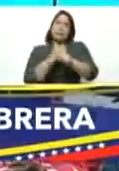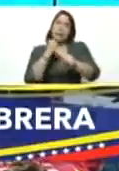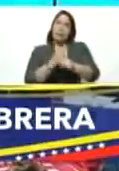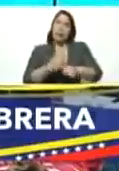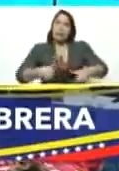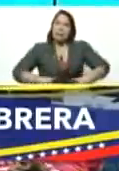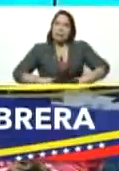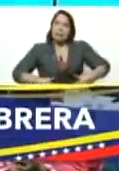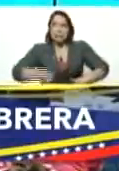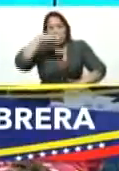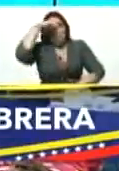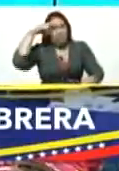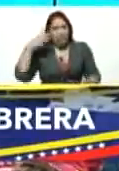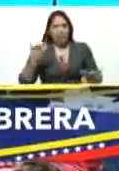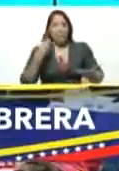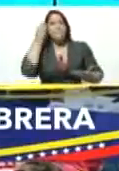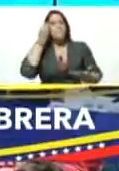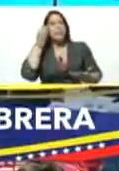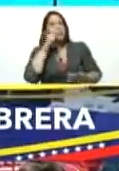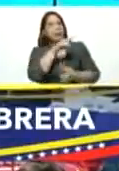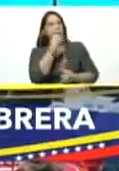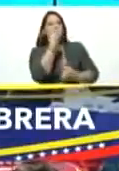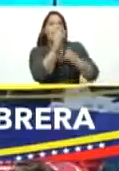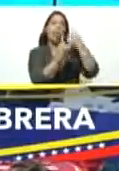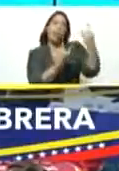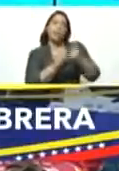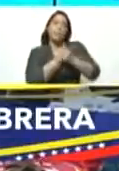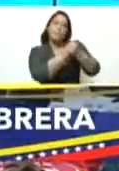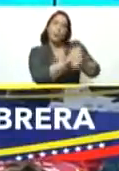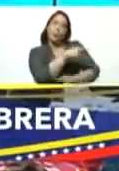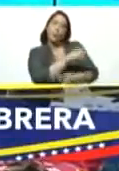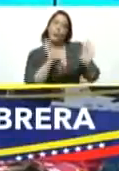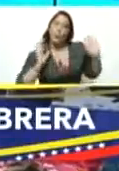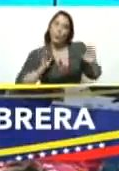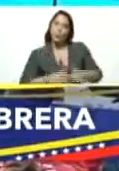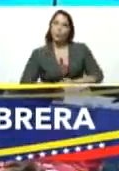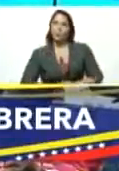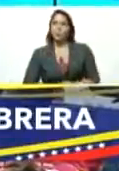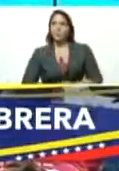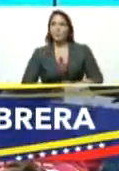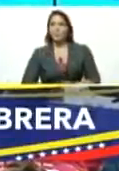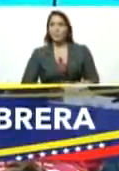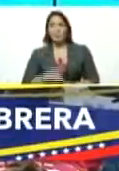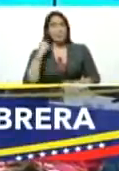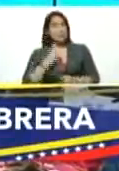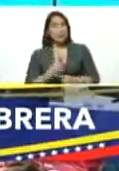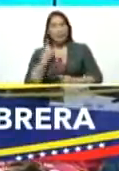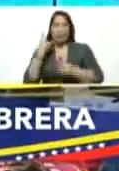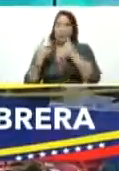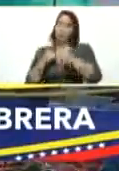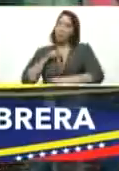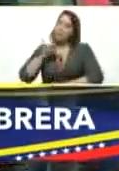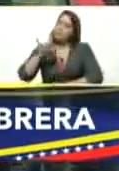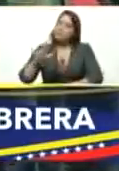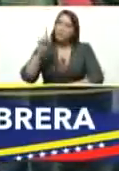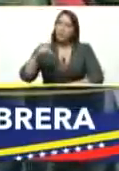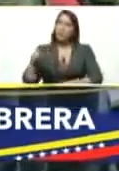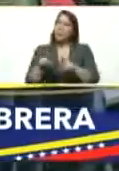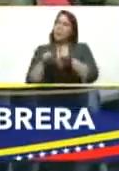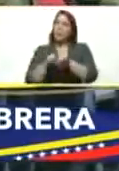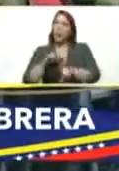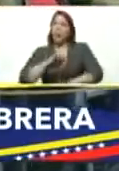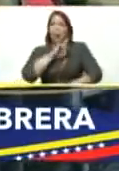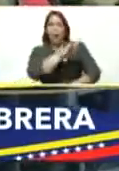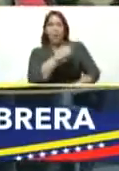padres y pensar en ti mayra y quererte tú tienes que querer la manera como yo quiero a cilia